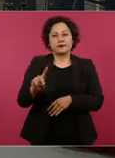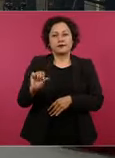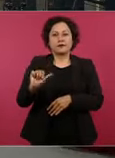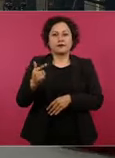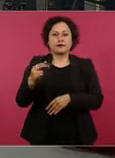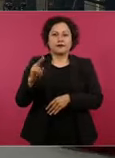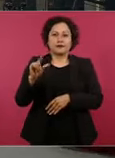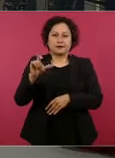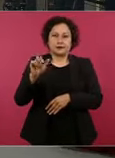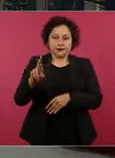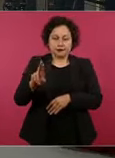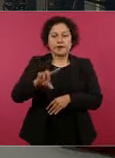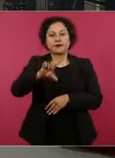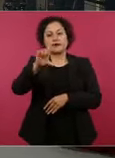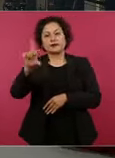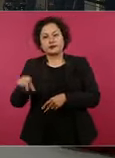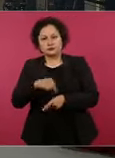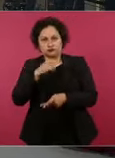Alicia.